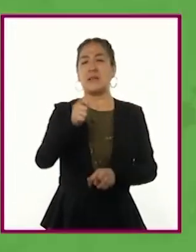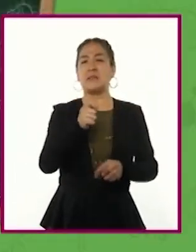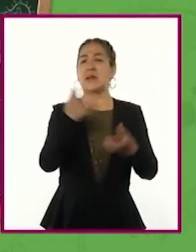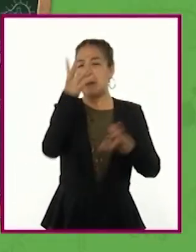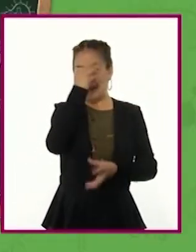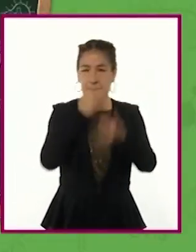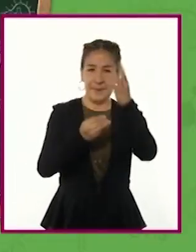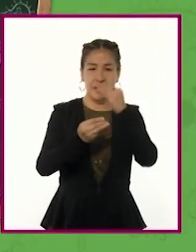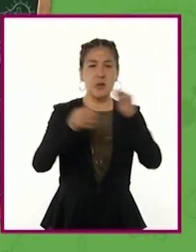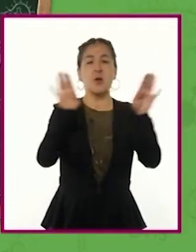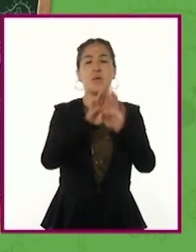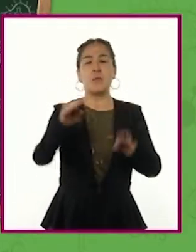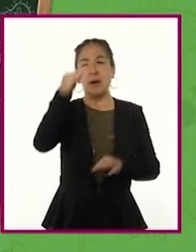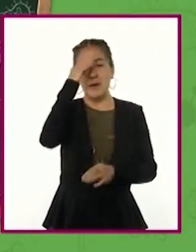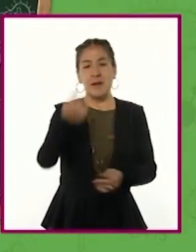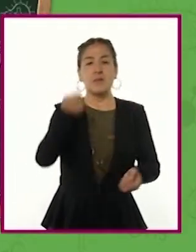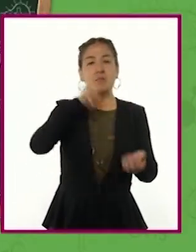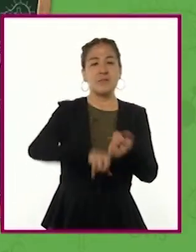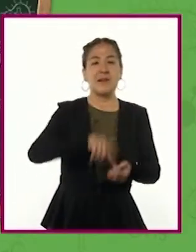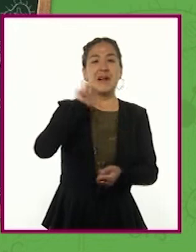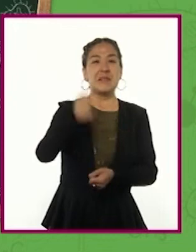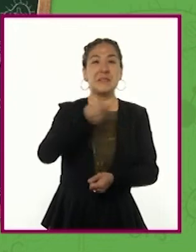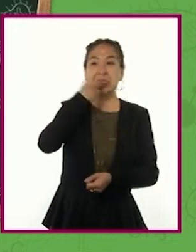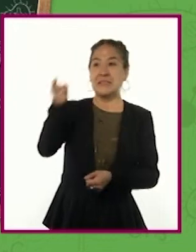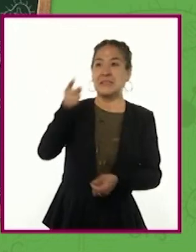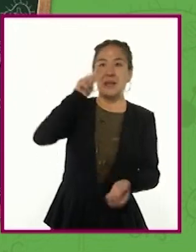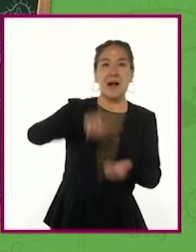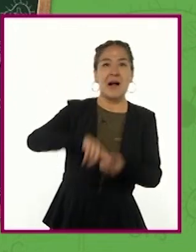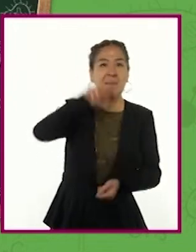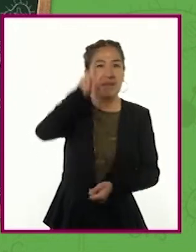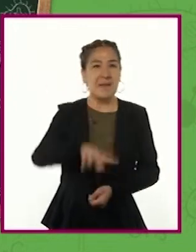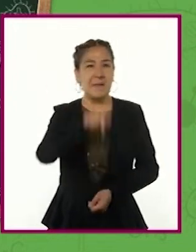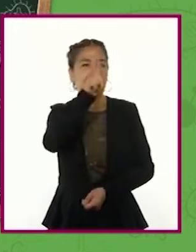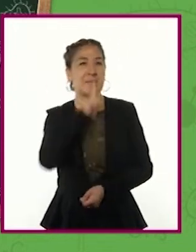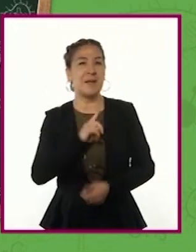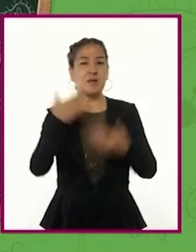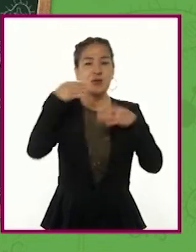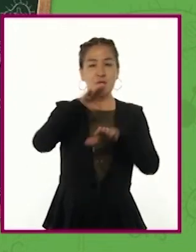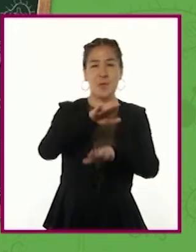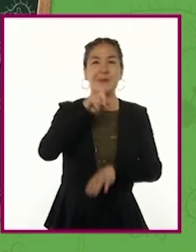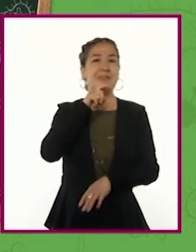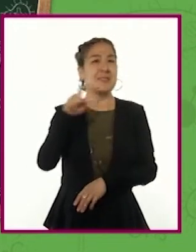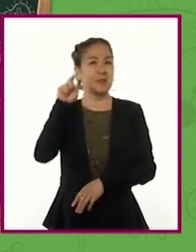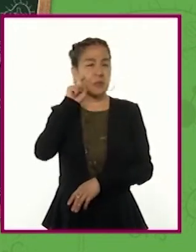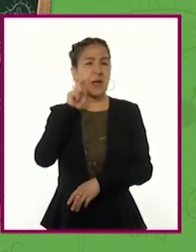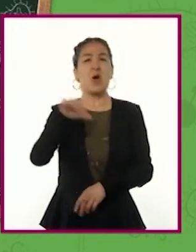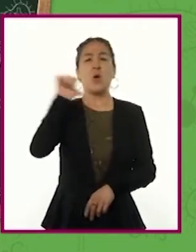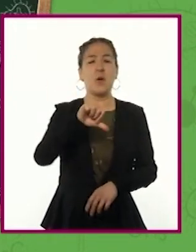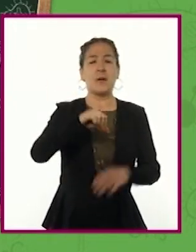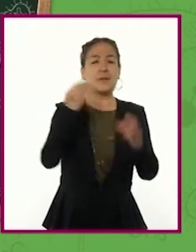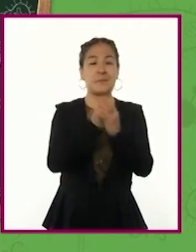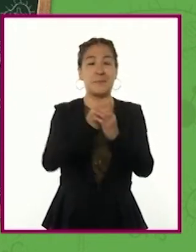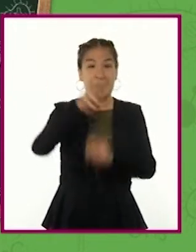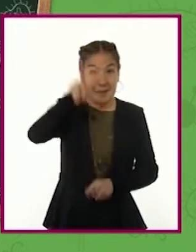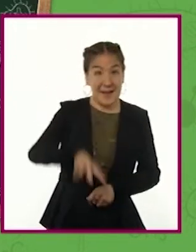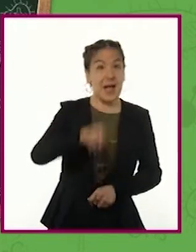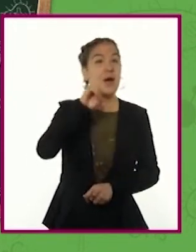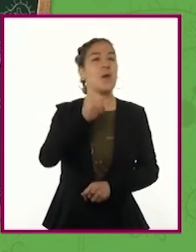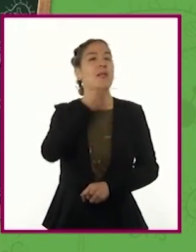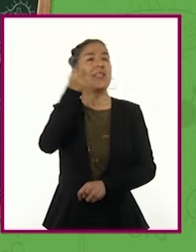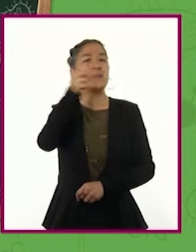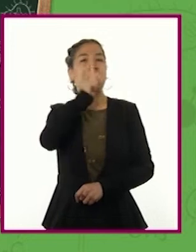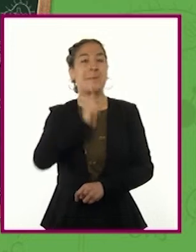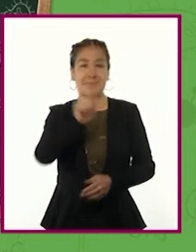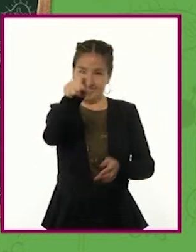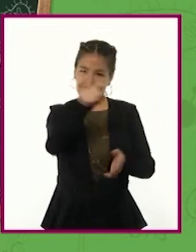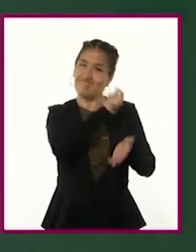de reflexionar en torno a mitos asociados a la sexualidad. En esta sesión titulada ¿Verdad o mito?